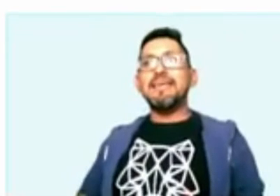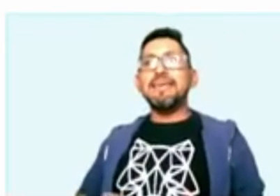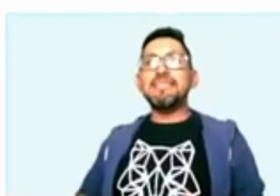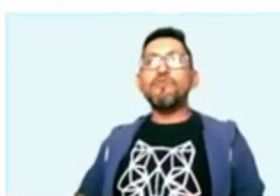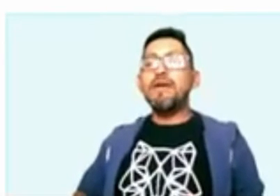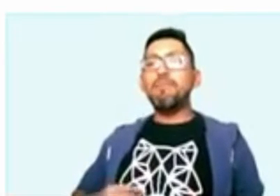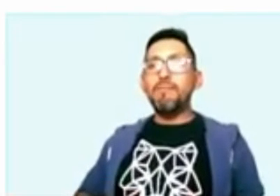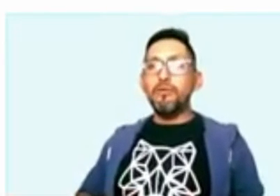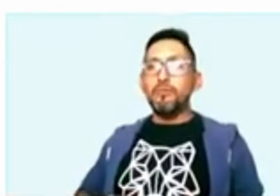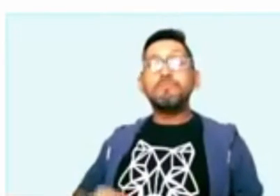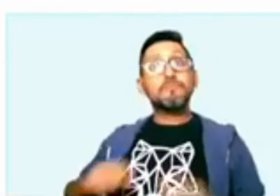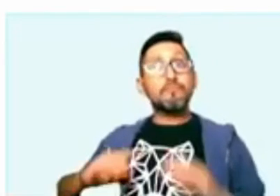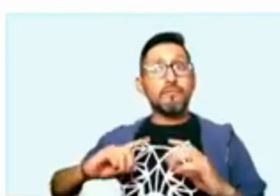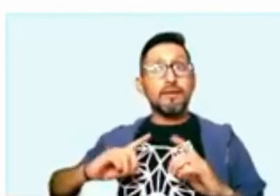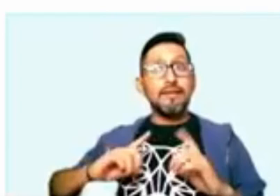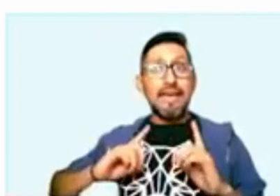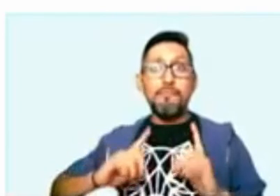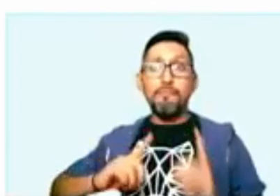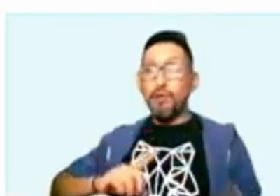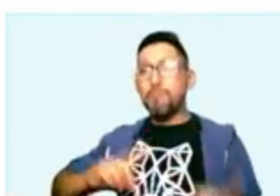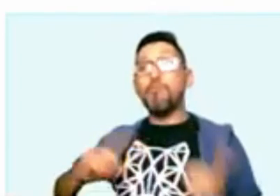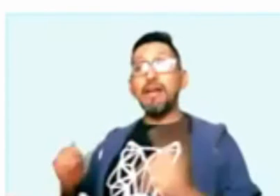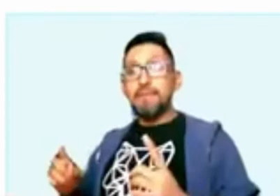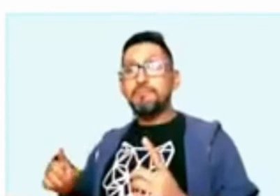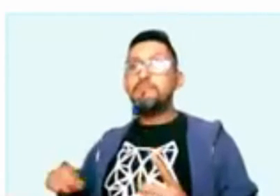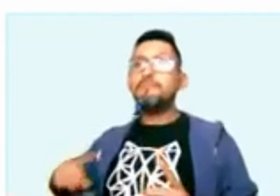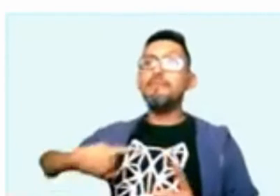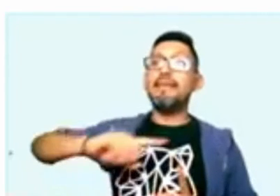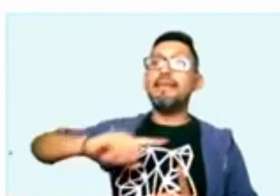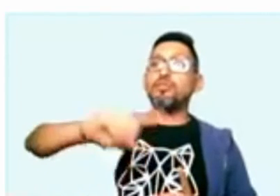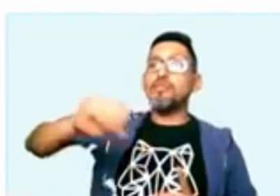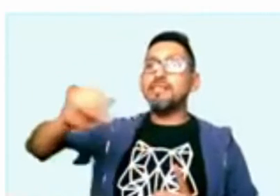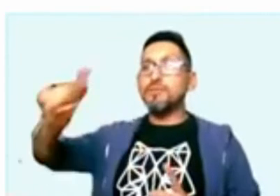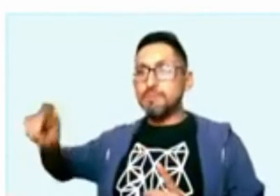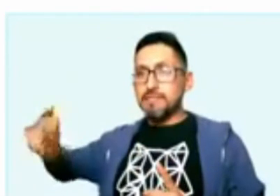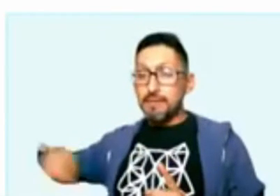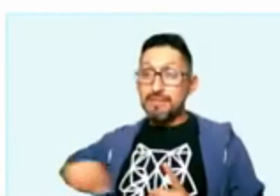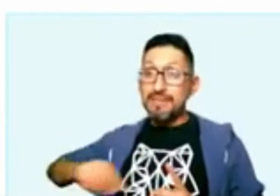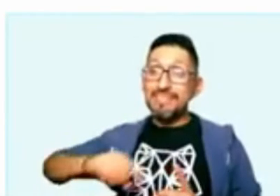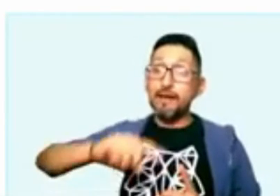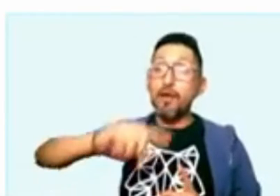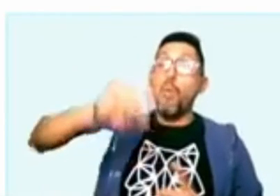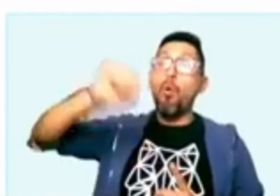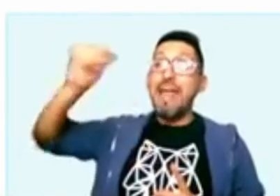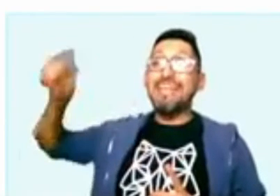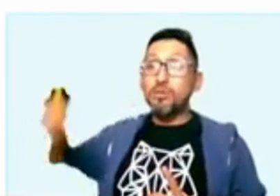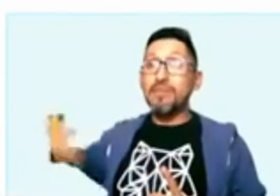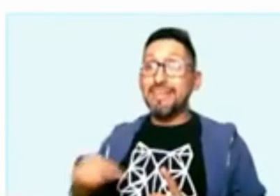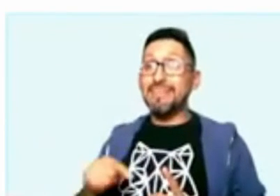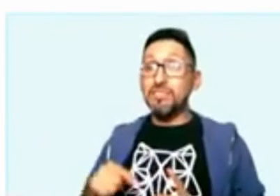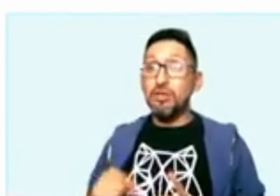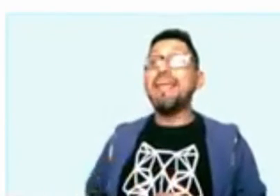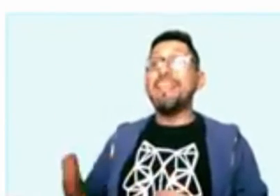interesantes es que fue el primero en poner por ley que todas las ciudades principales debían tener un anillo